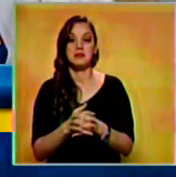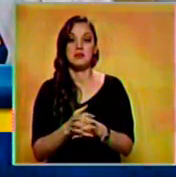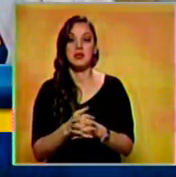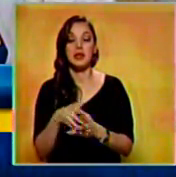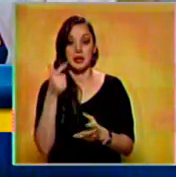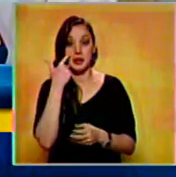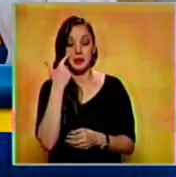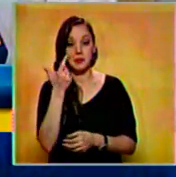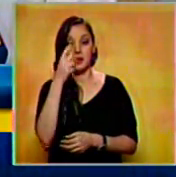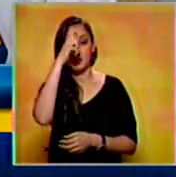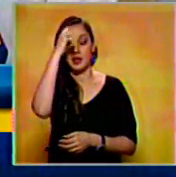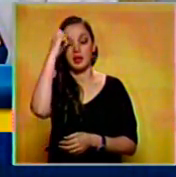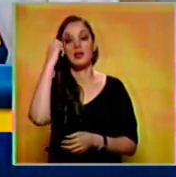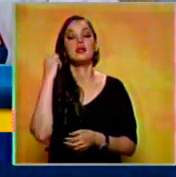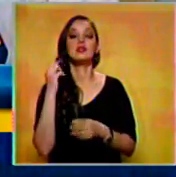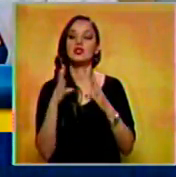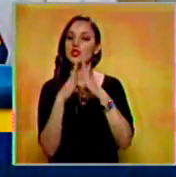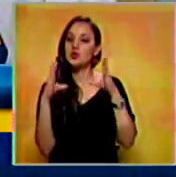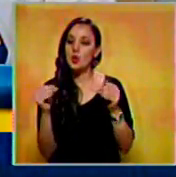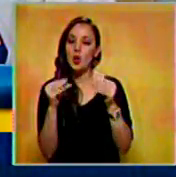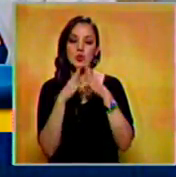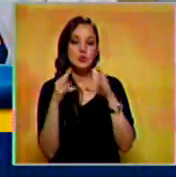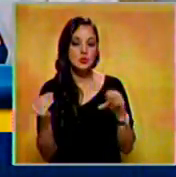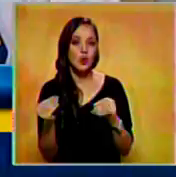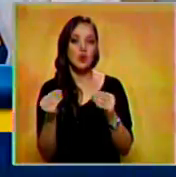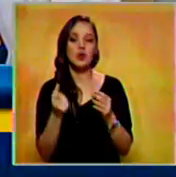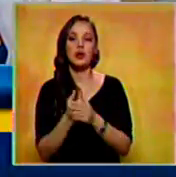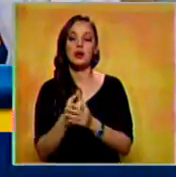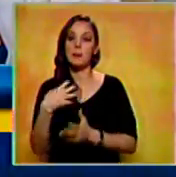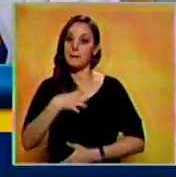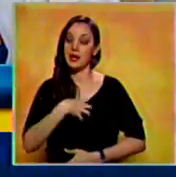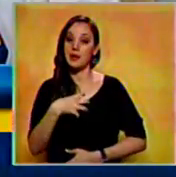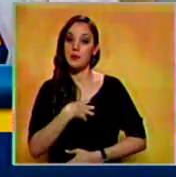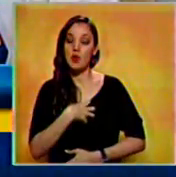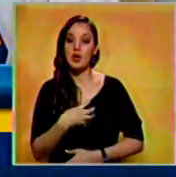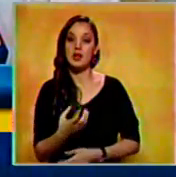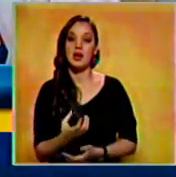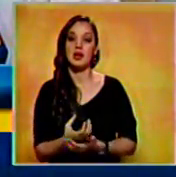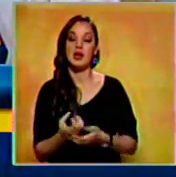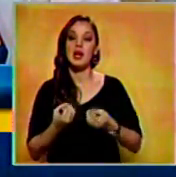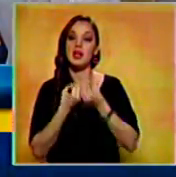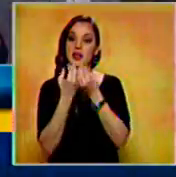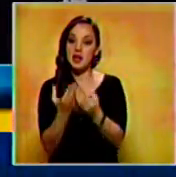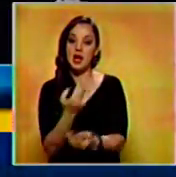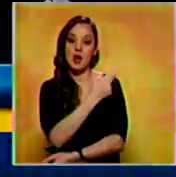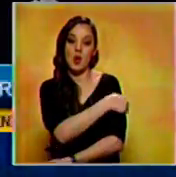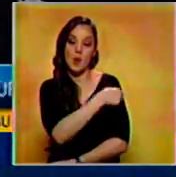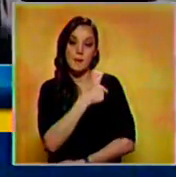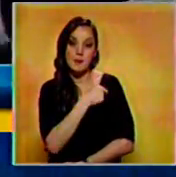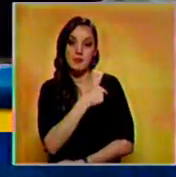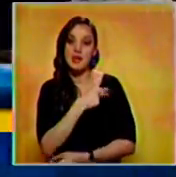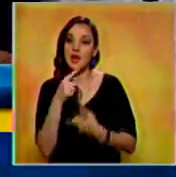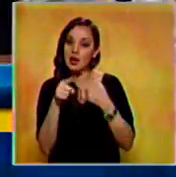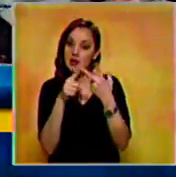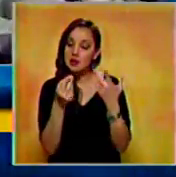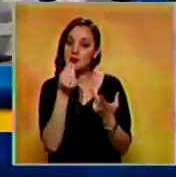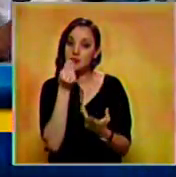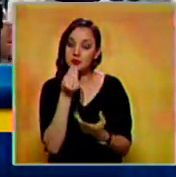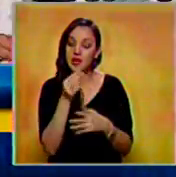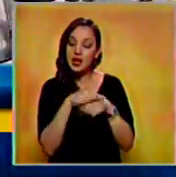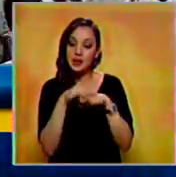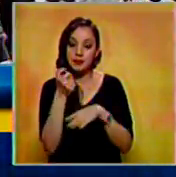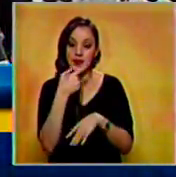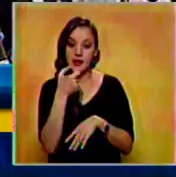tienen todo todo en las manos para que pueda dotar los hospitales la federación médica